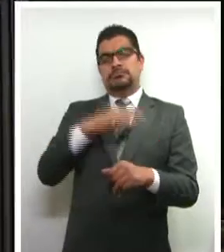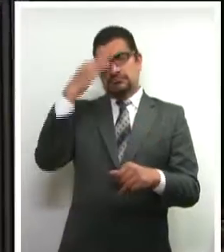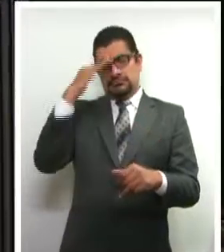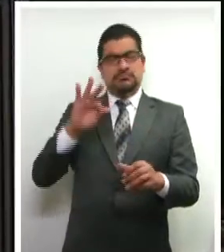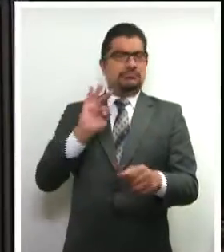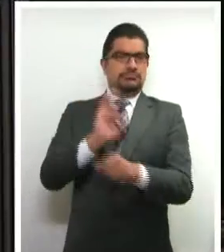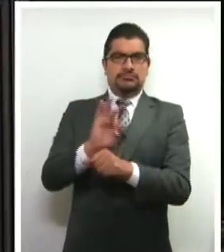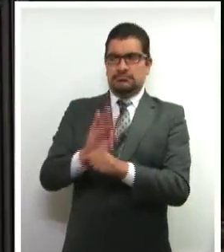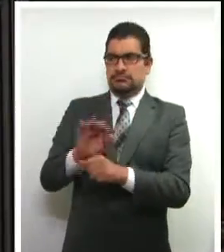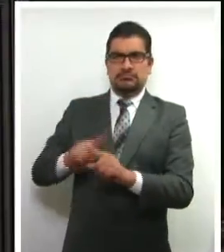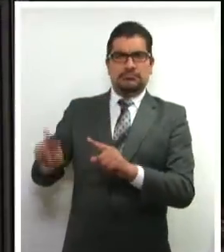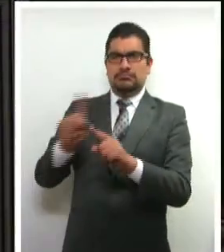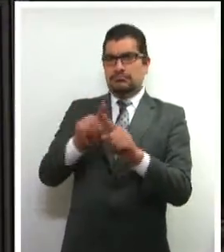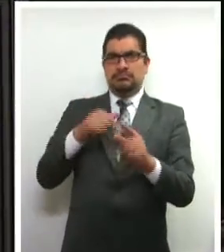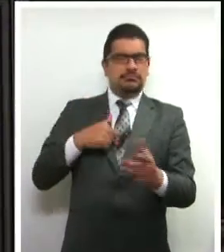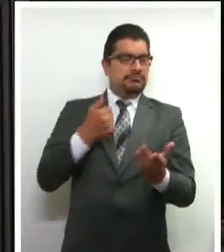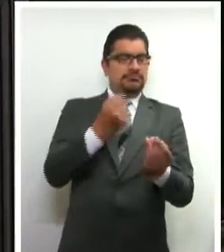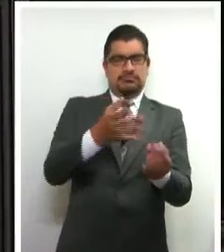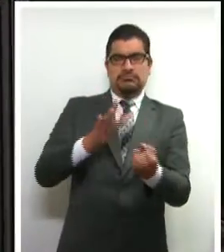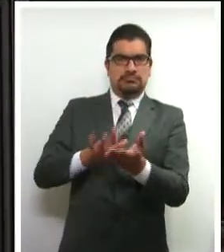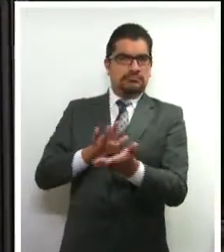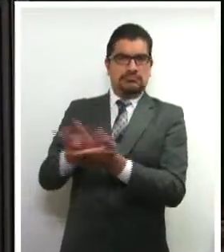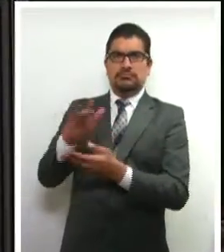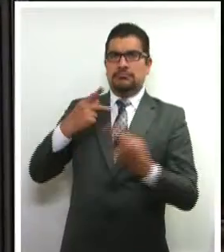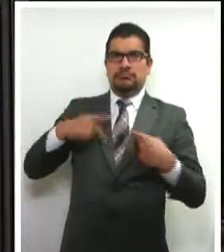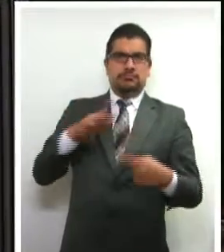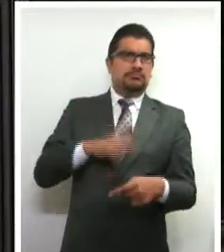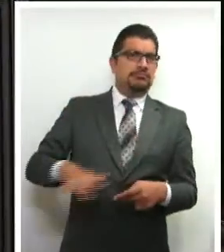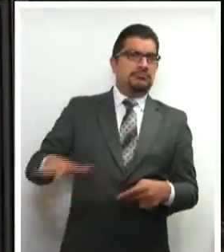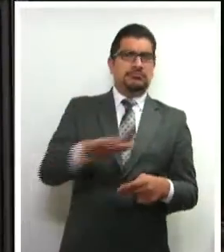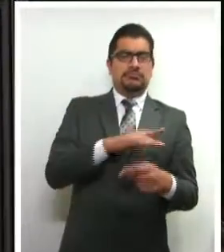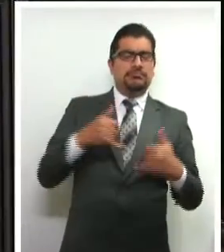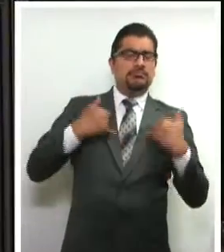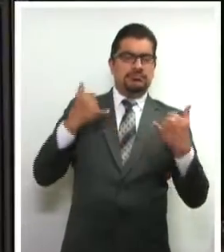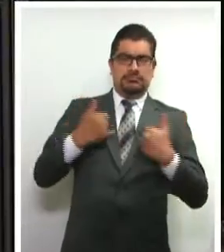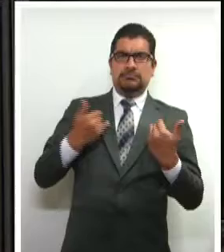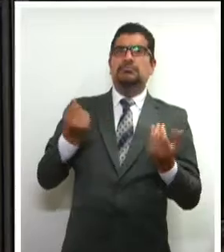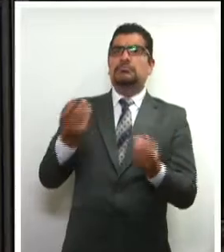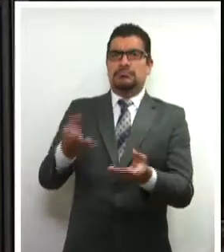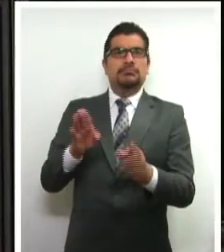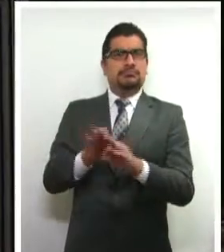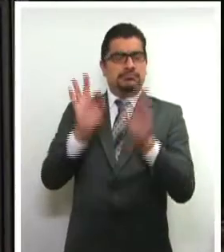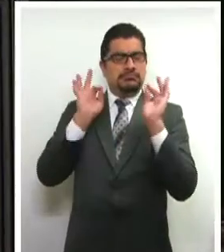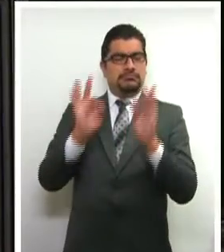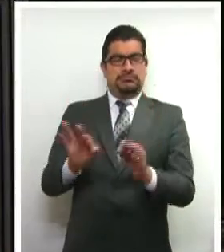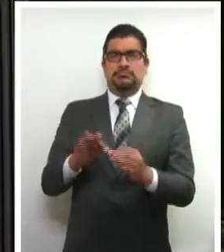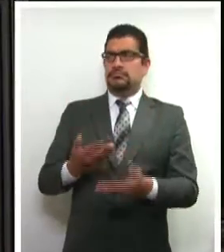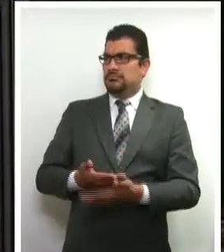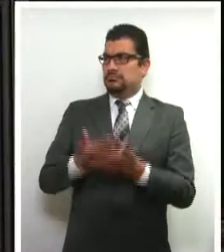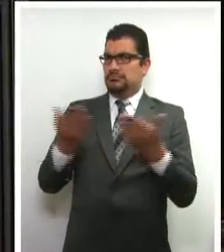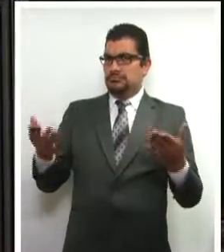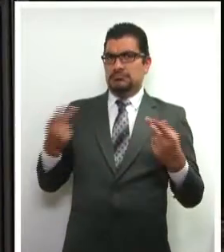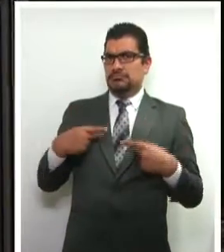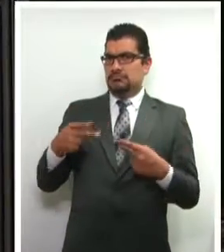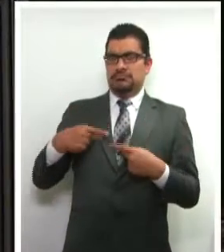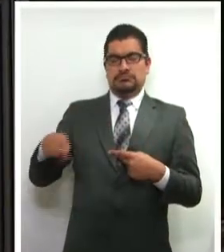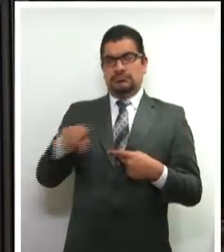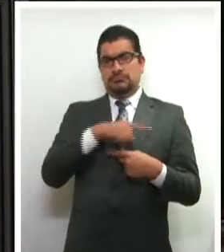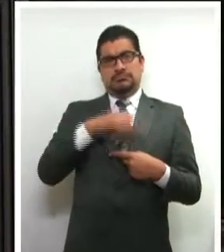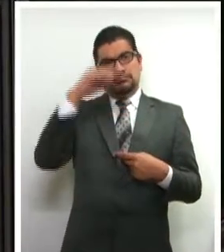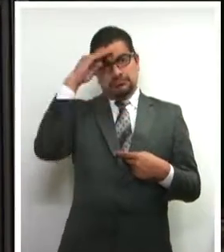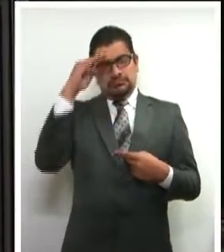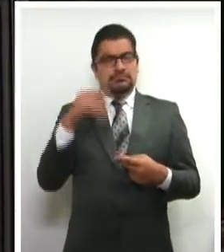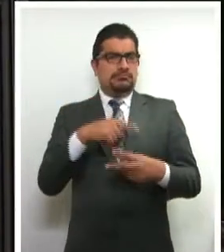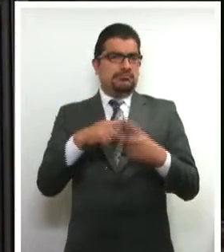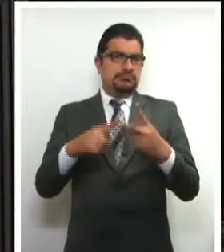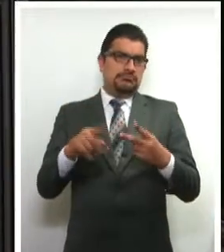y garantizar el pleno ejercicio de los derechos de las personas jóvenes. Por lo tanto, ponemos a consideración del Pleno las